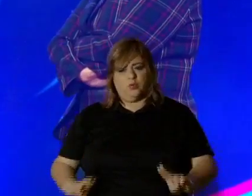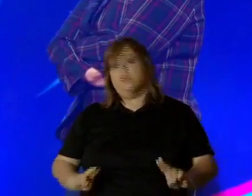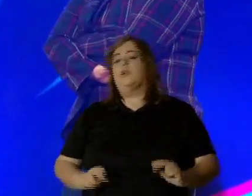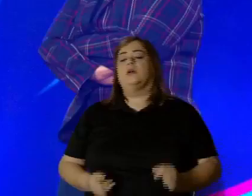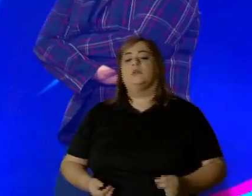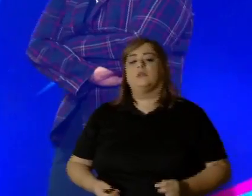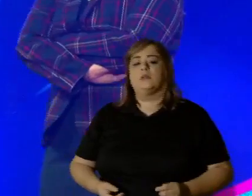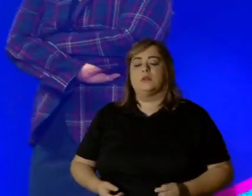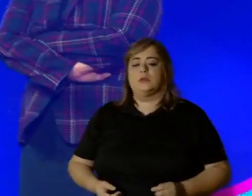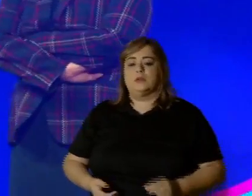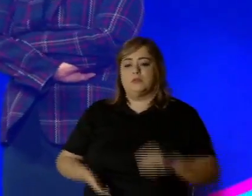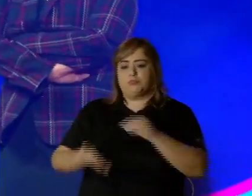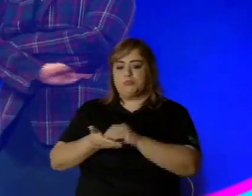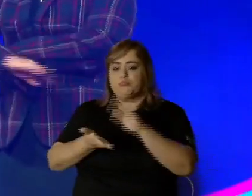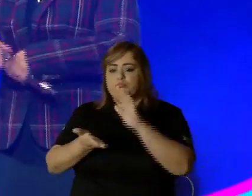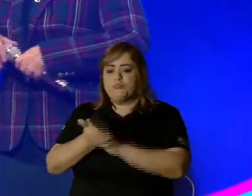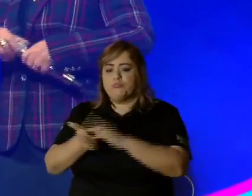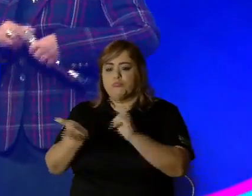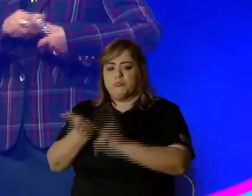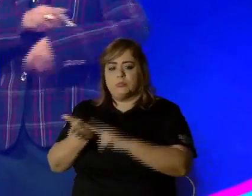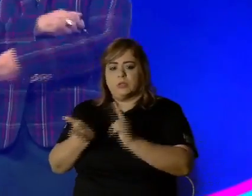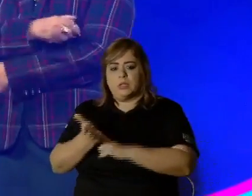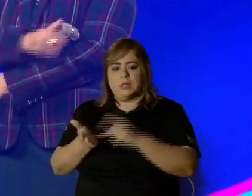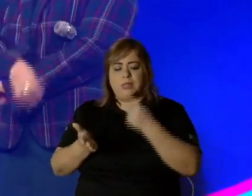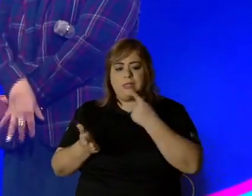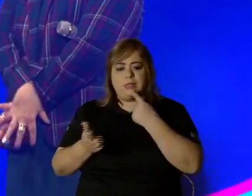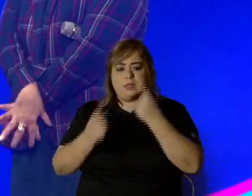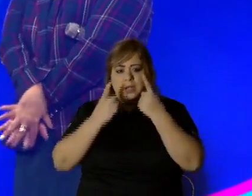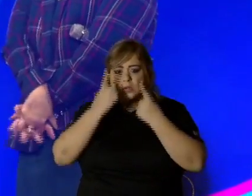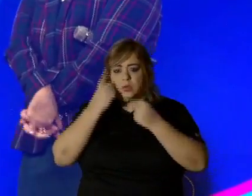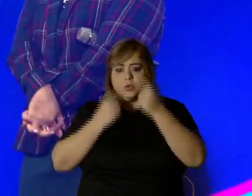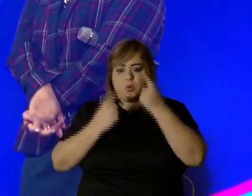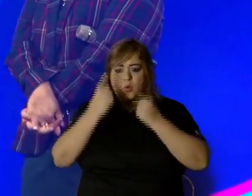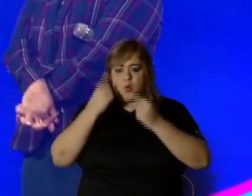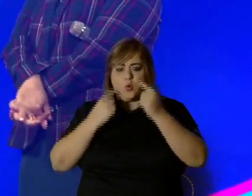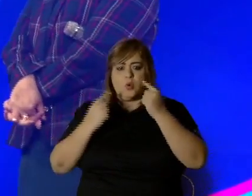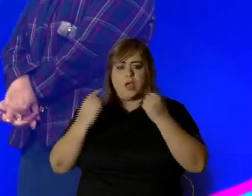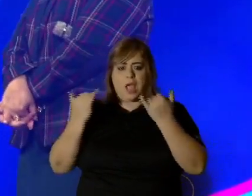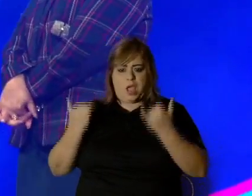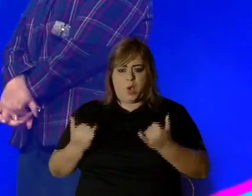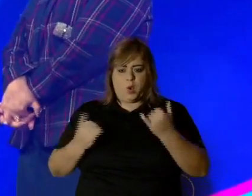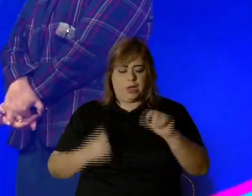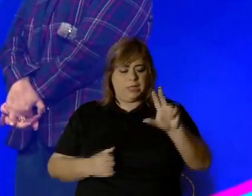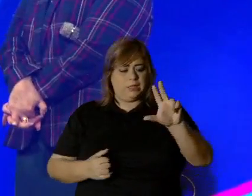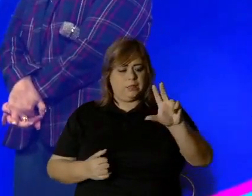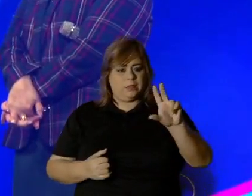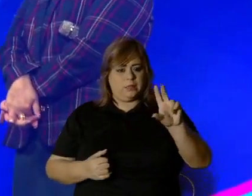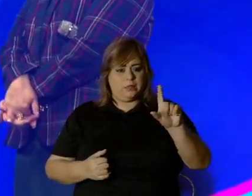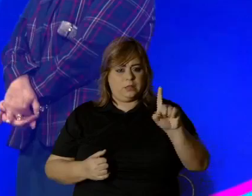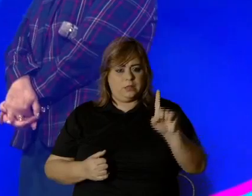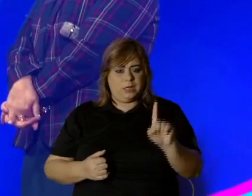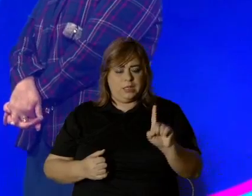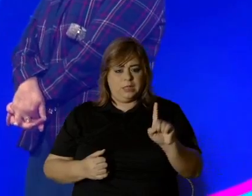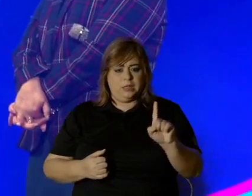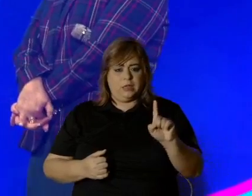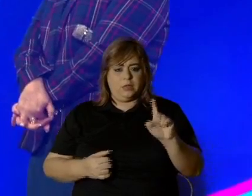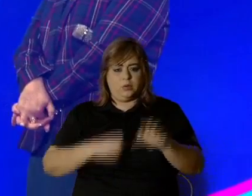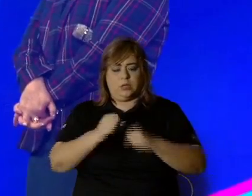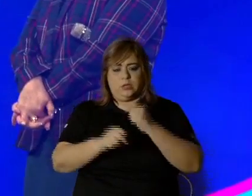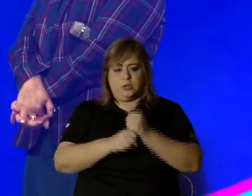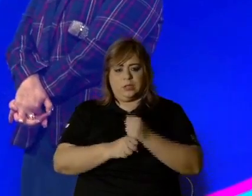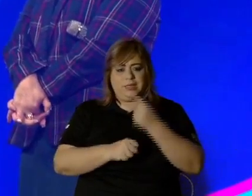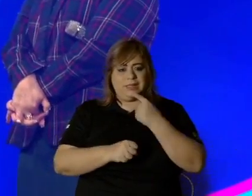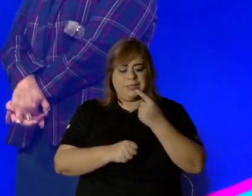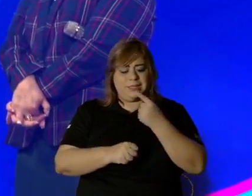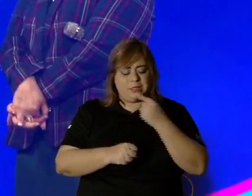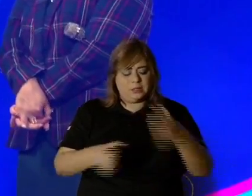God, y llamé al apóstol llorando de alegría. Pero el día de despedida de año, cuando Mulero habla de las canastas,